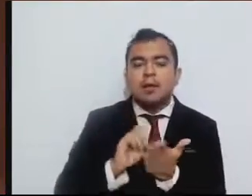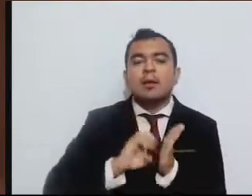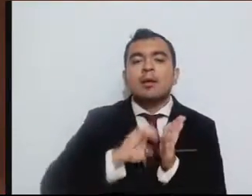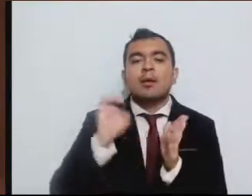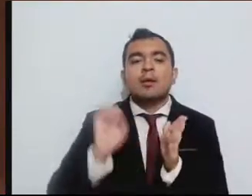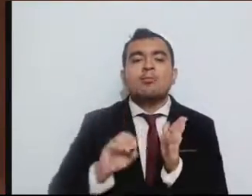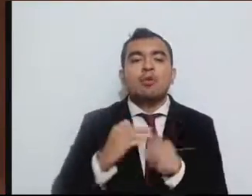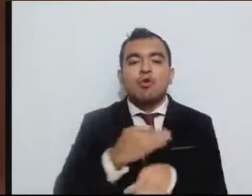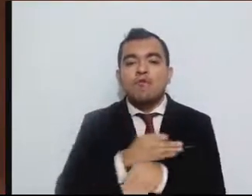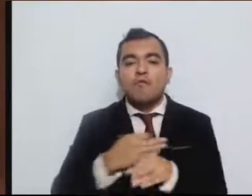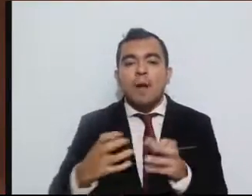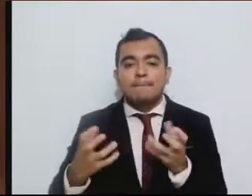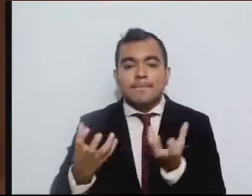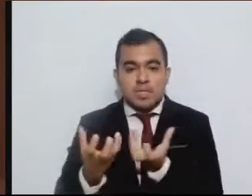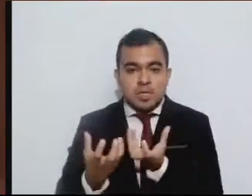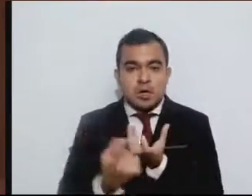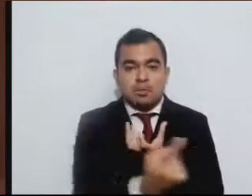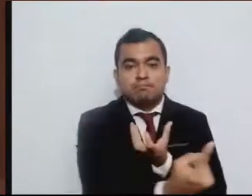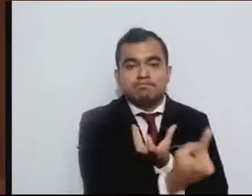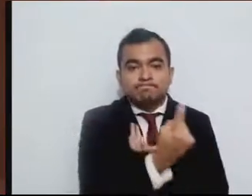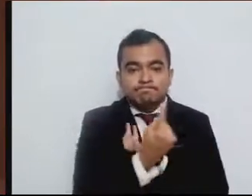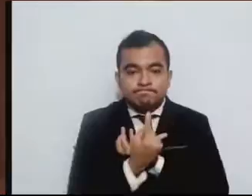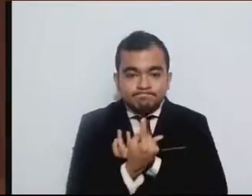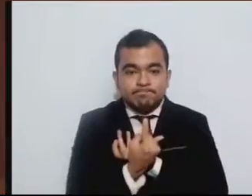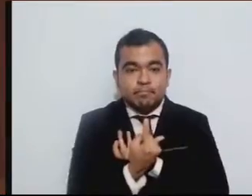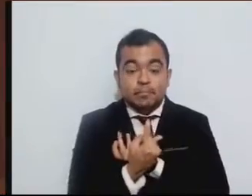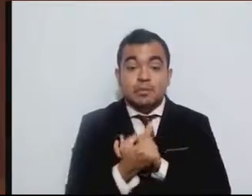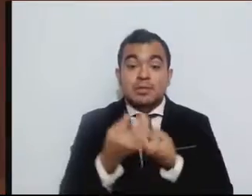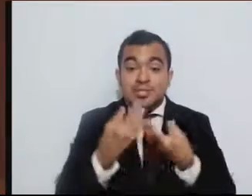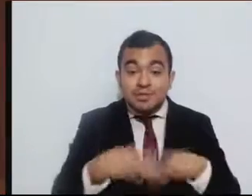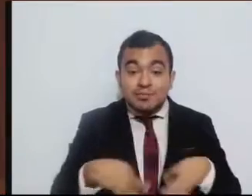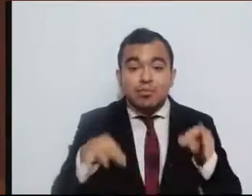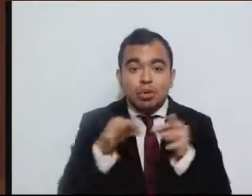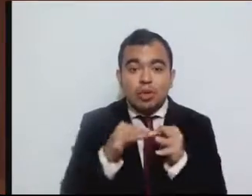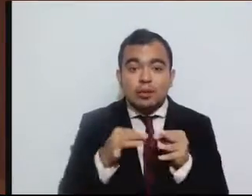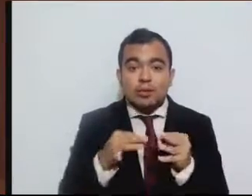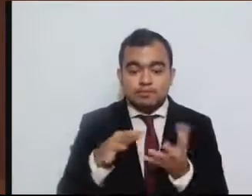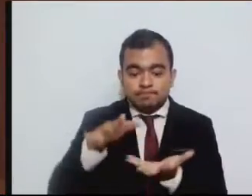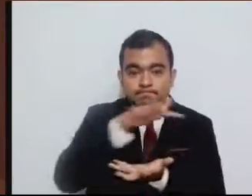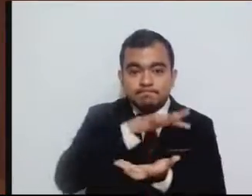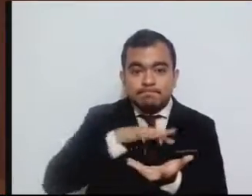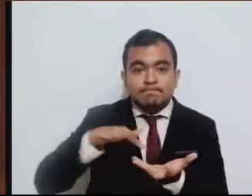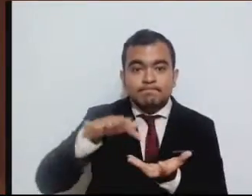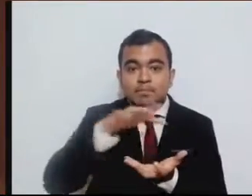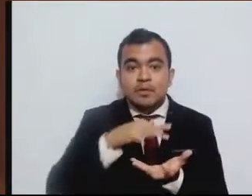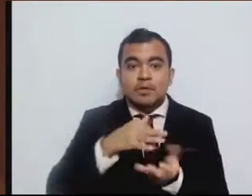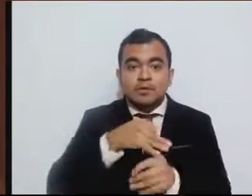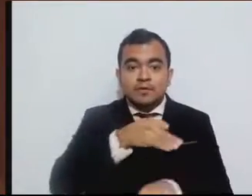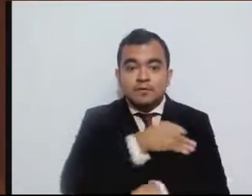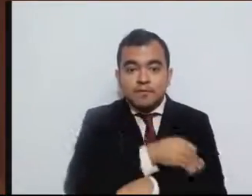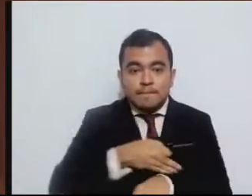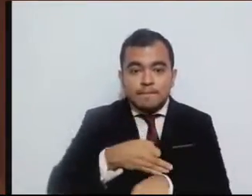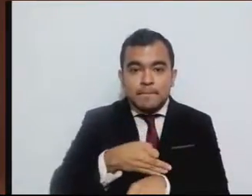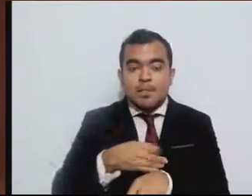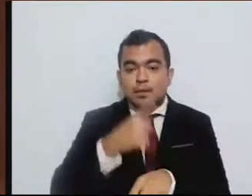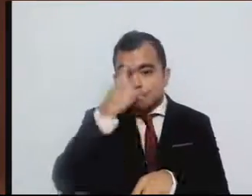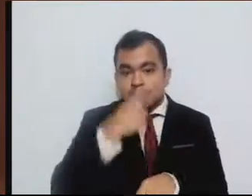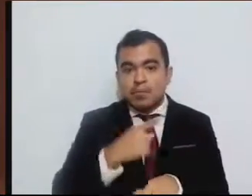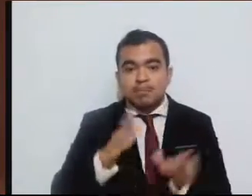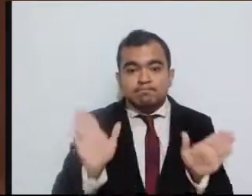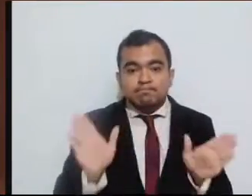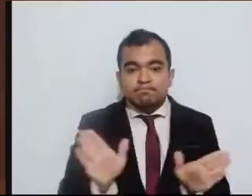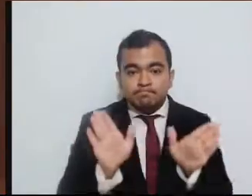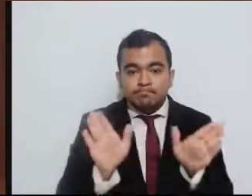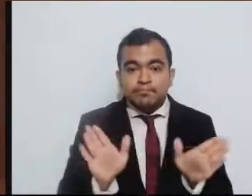acogida, la preservación del núcleo familiar a través de programas de fortalecimiento, el